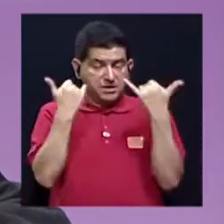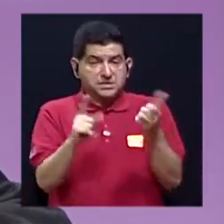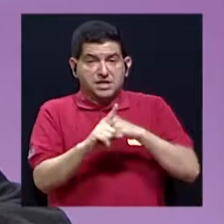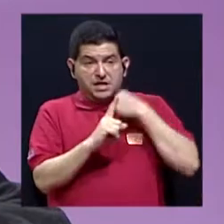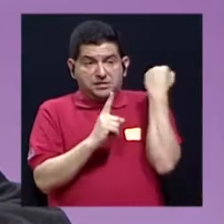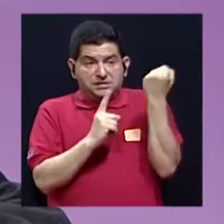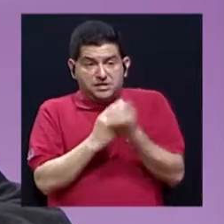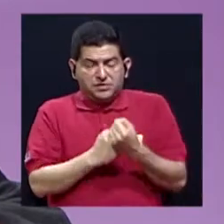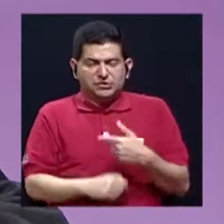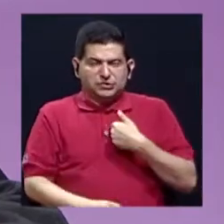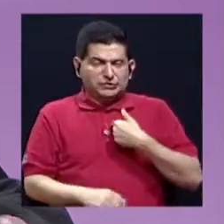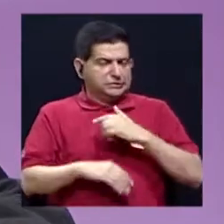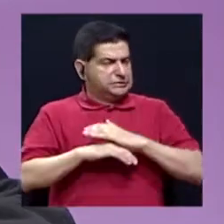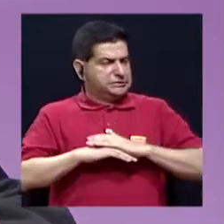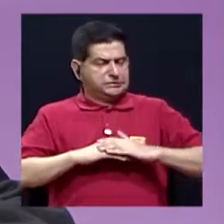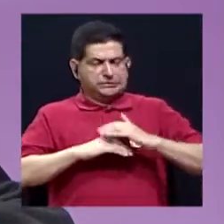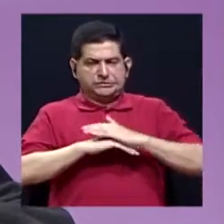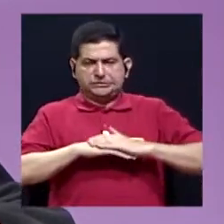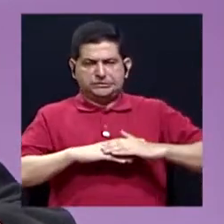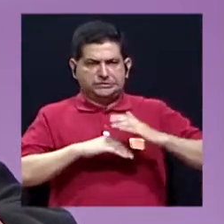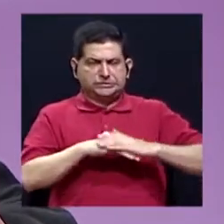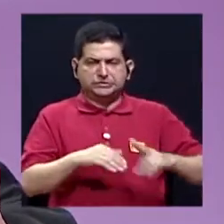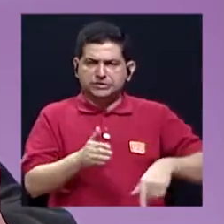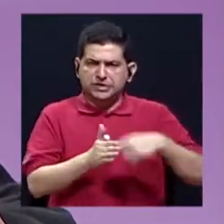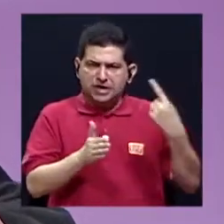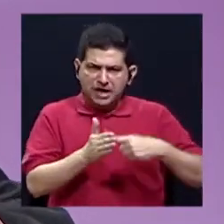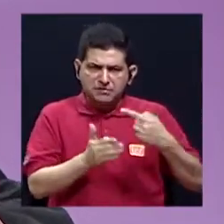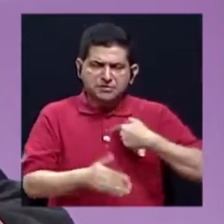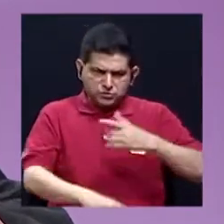eso empieza a incomodar, porque entonces uno a veces tiene que